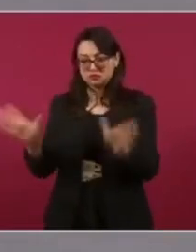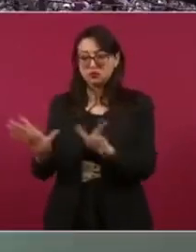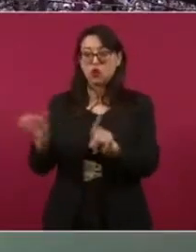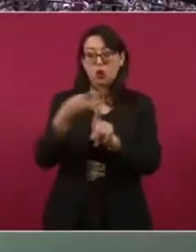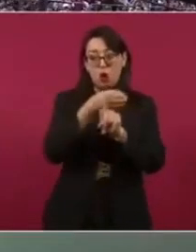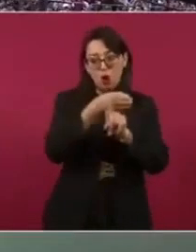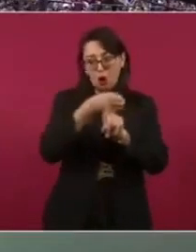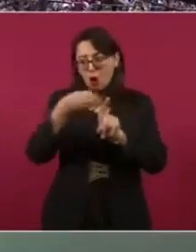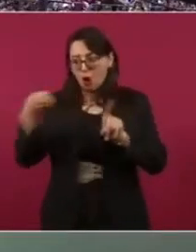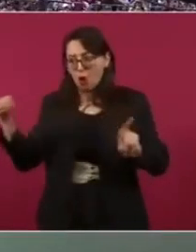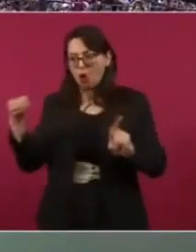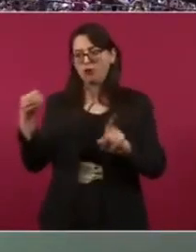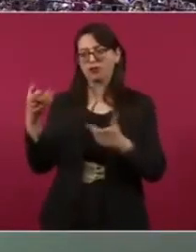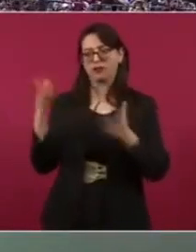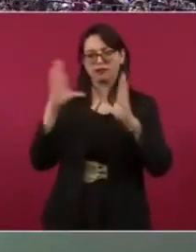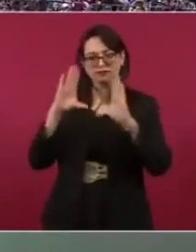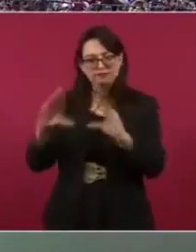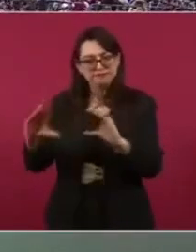y finalmente,